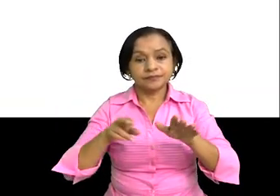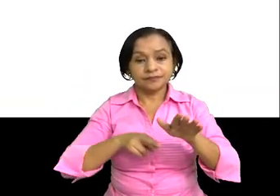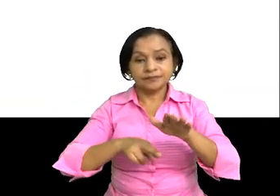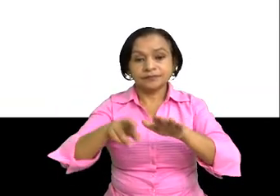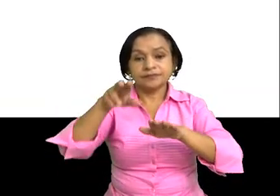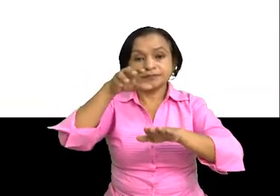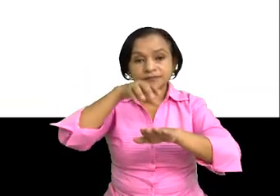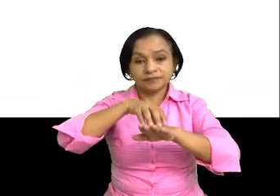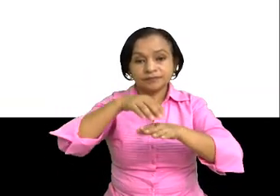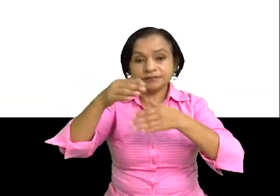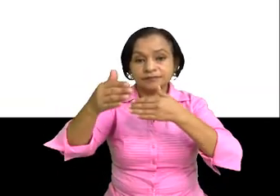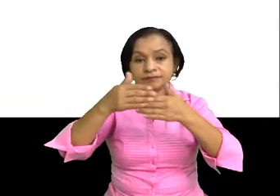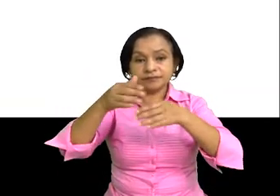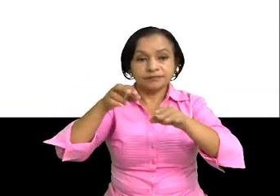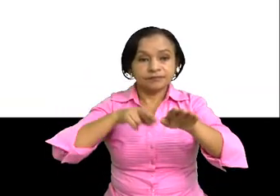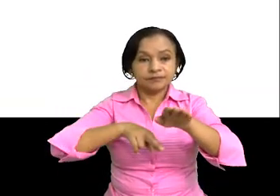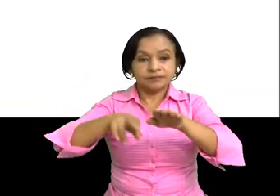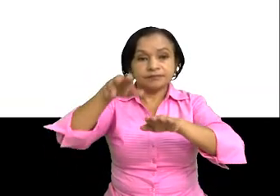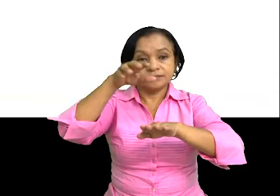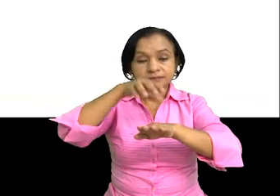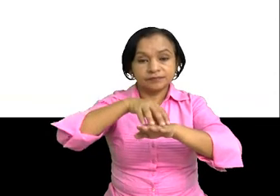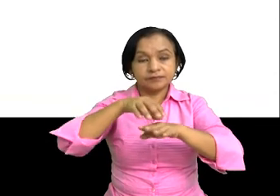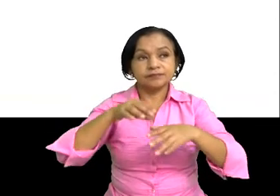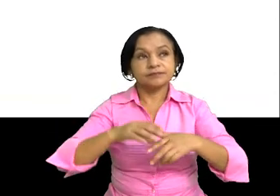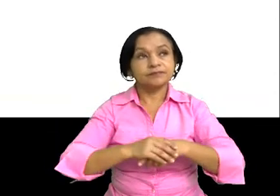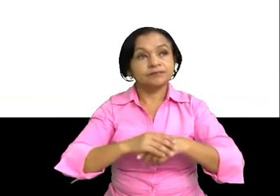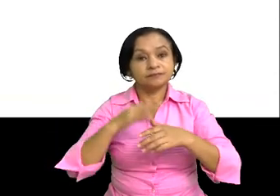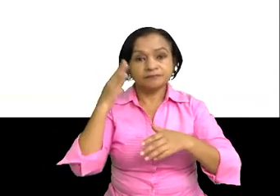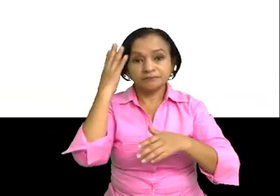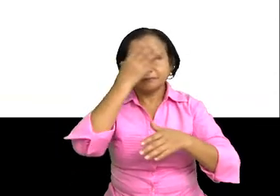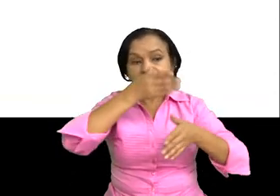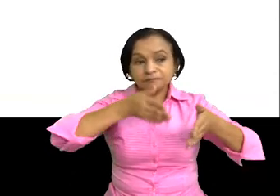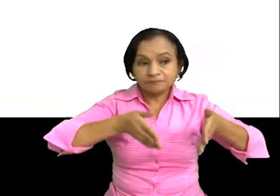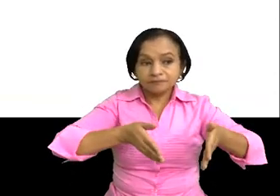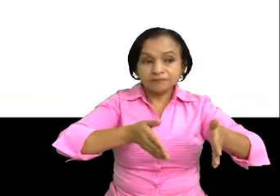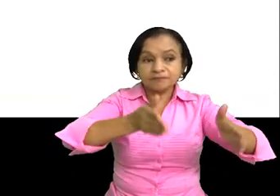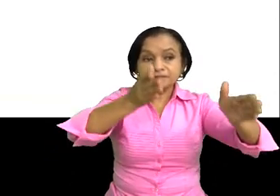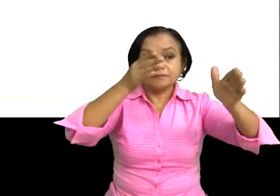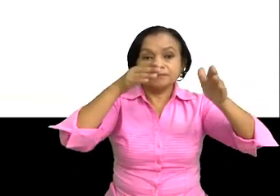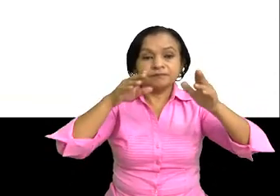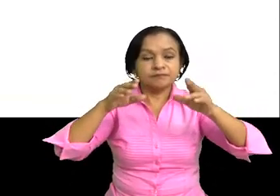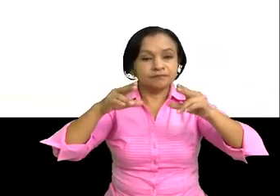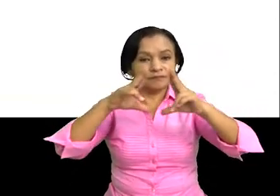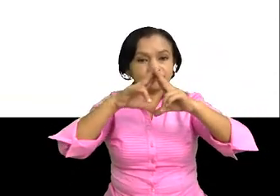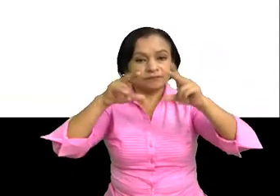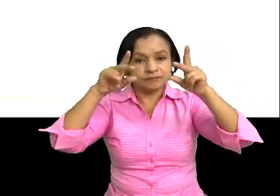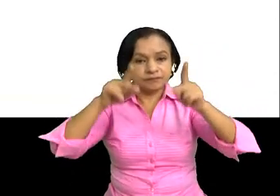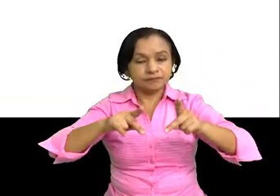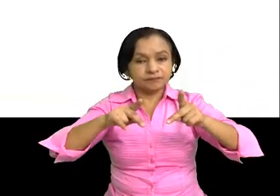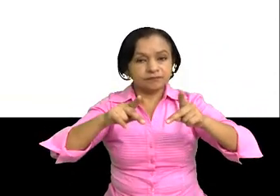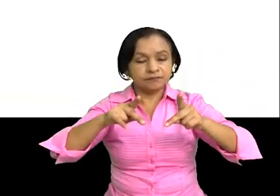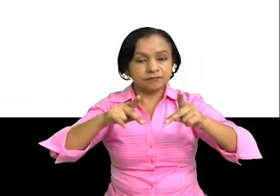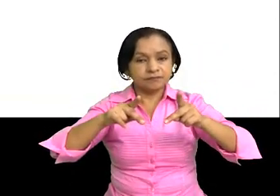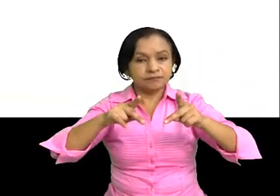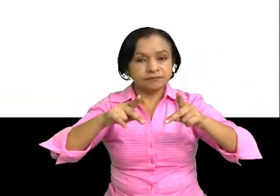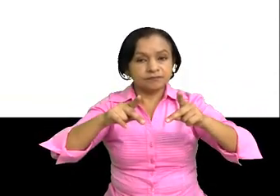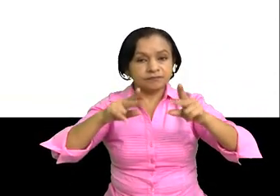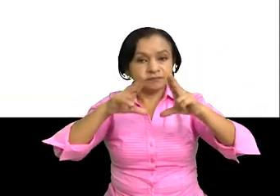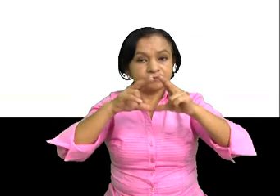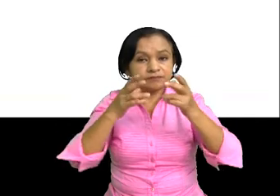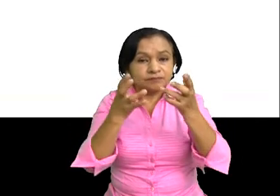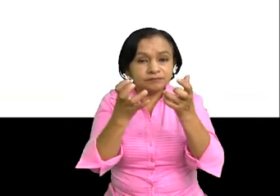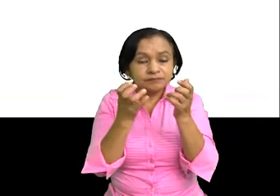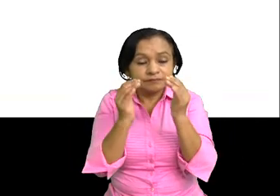sí, exactamente, en Río San Juan, dejamos nítida esa carretera de acceso para que los nicaragüenses, ahora en tiempos de pandemia, que no quieren